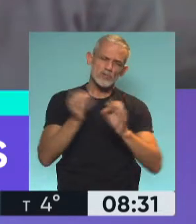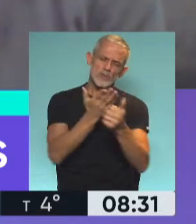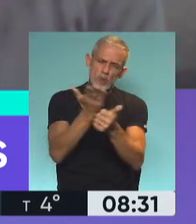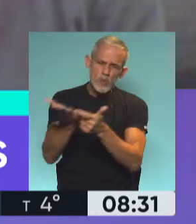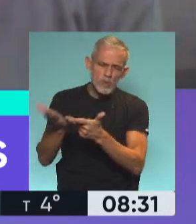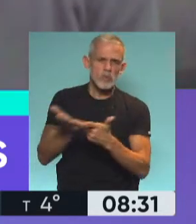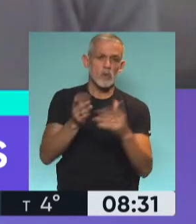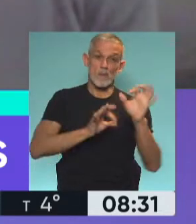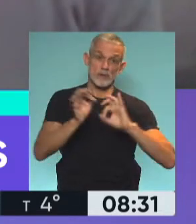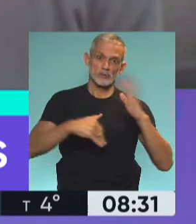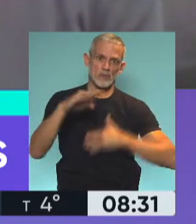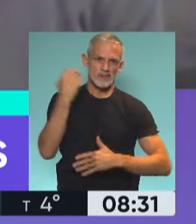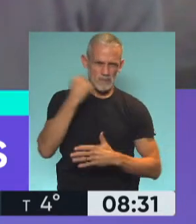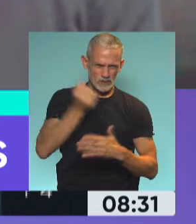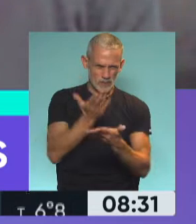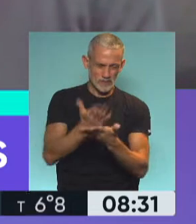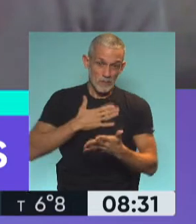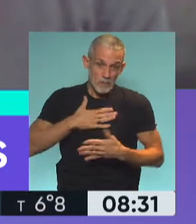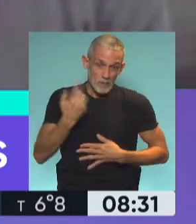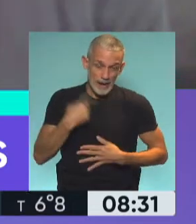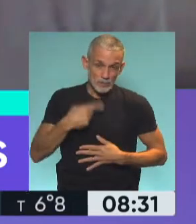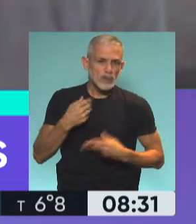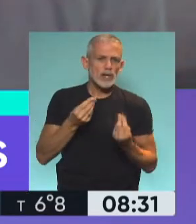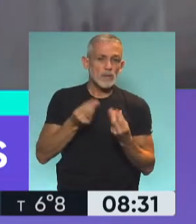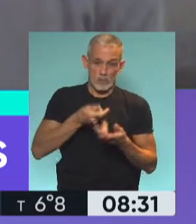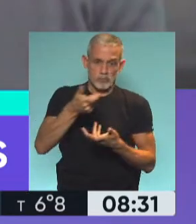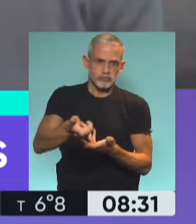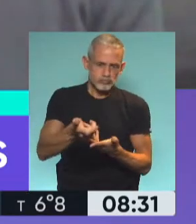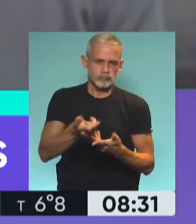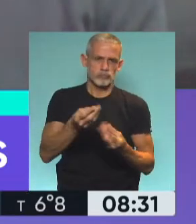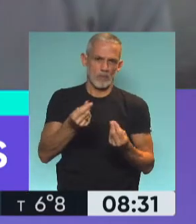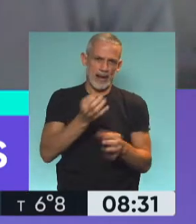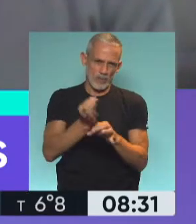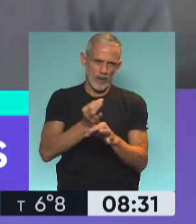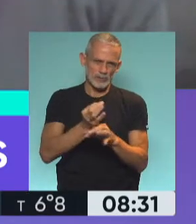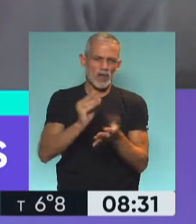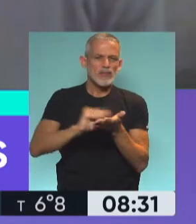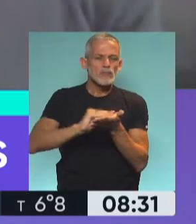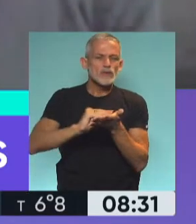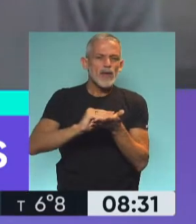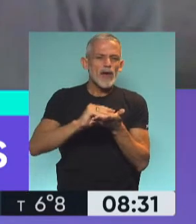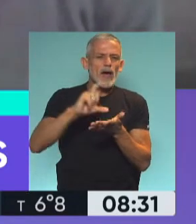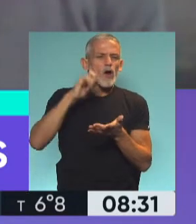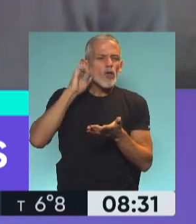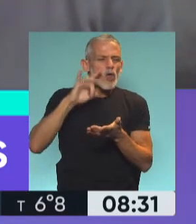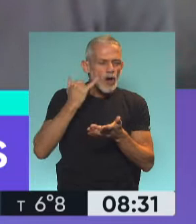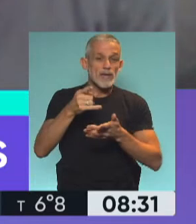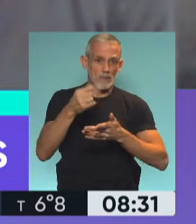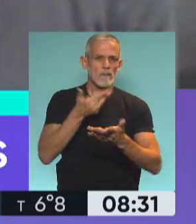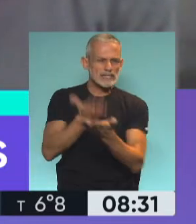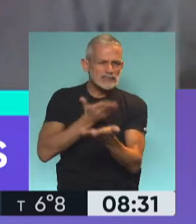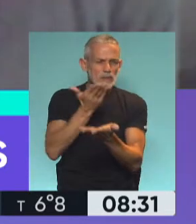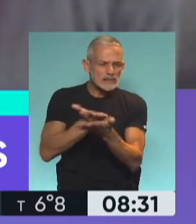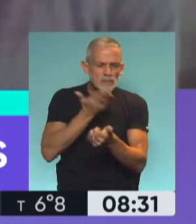Desde el proyecto más importante de todos, que para nosotros es el del financiamiento educativo, que la diputada Lorena Pocoy lo viene presentando año tras